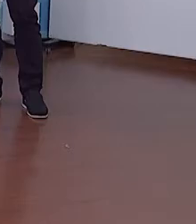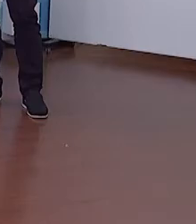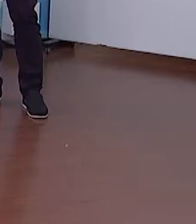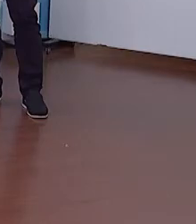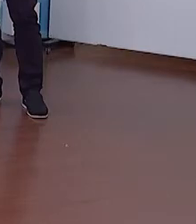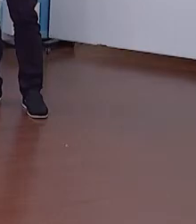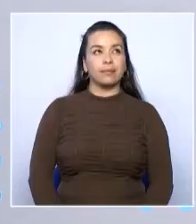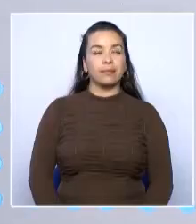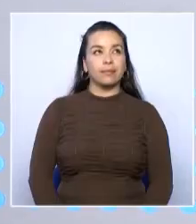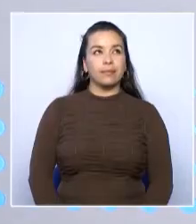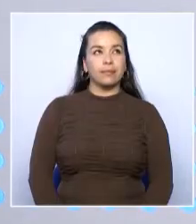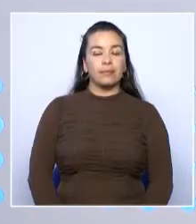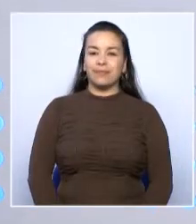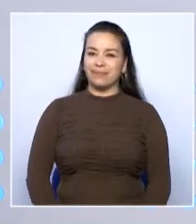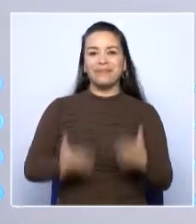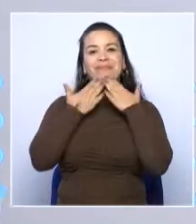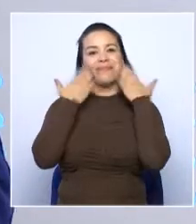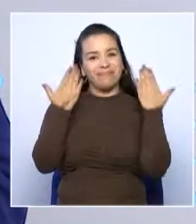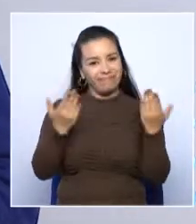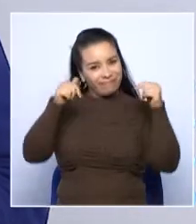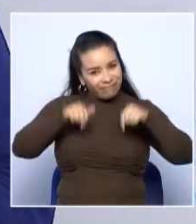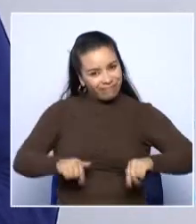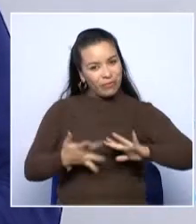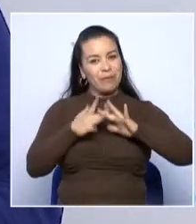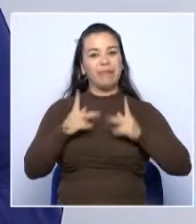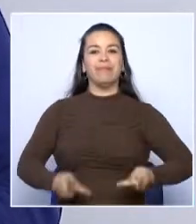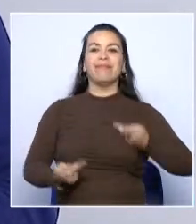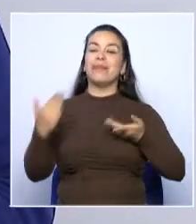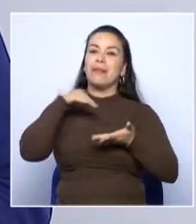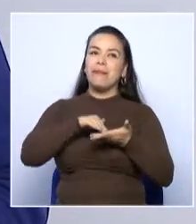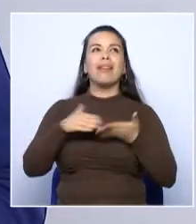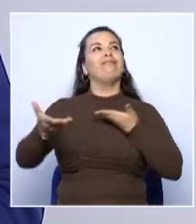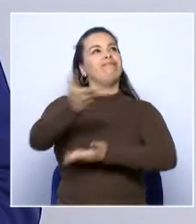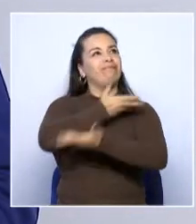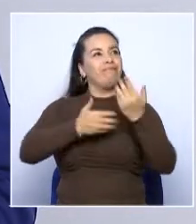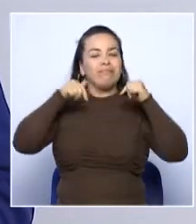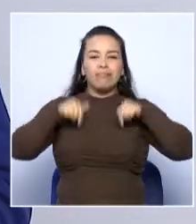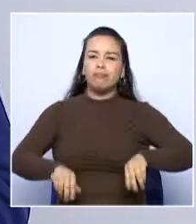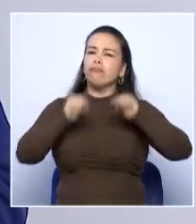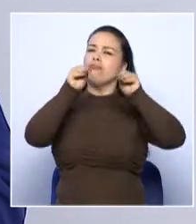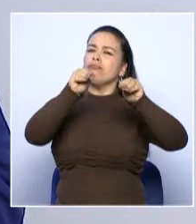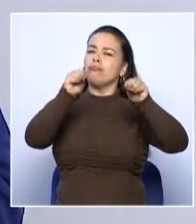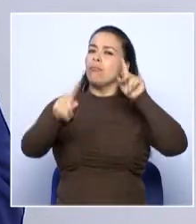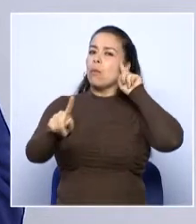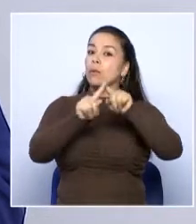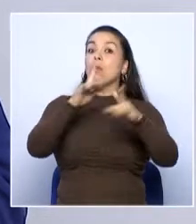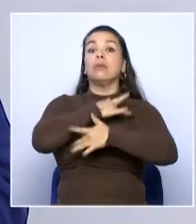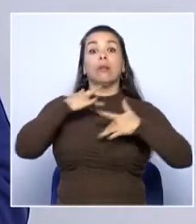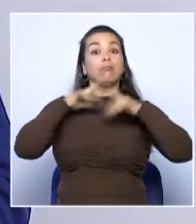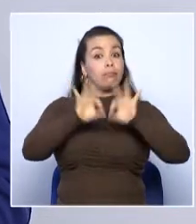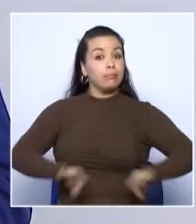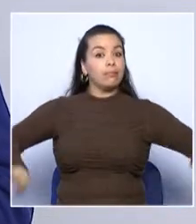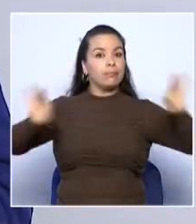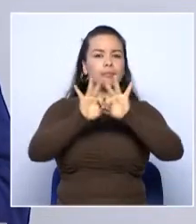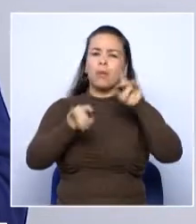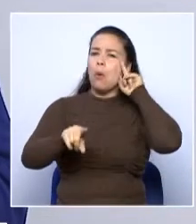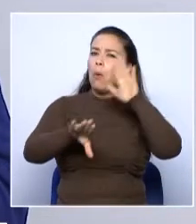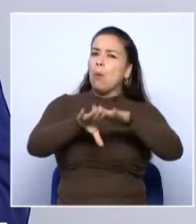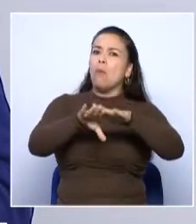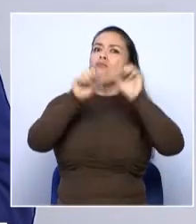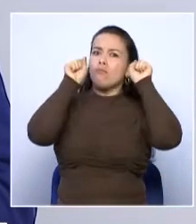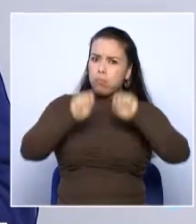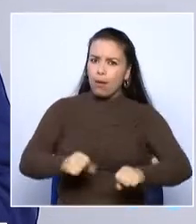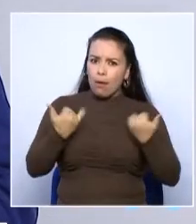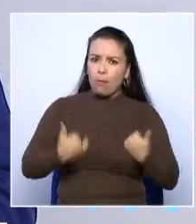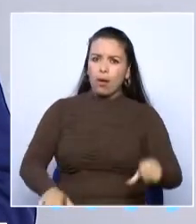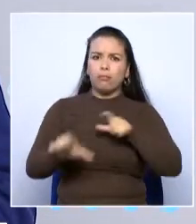Muchas gracias por estar nuevamente con nosotros en una nueva edición de Conexión Vital, un programa de prevención y educación en salud. Recuerden que en este momento pueden también